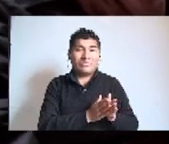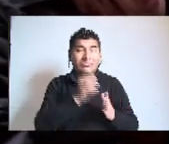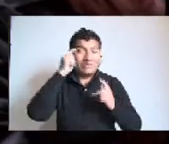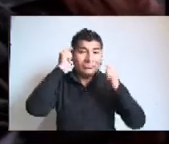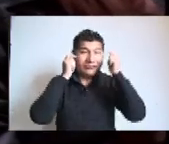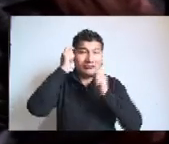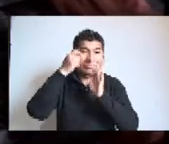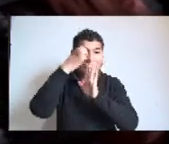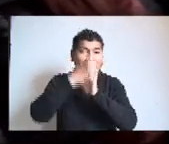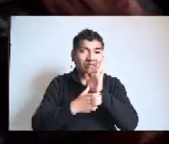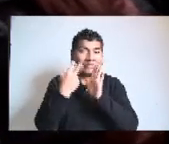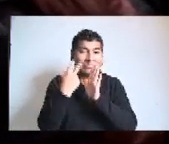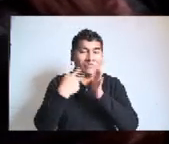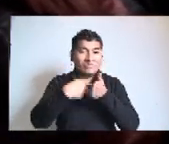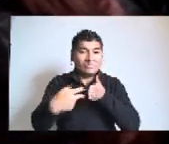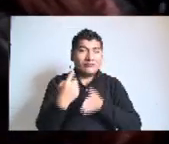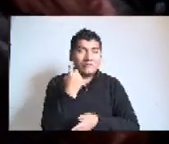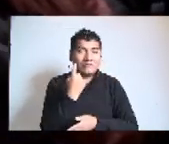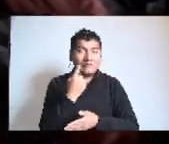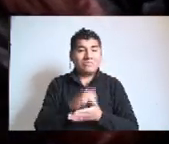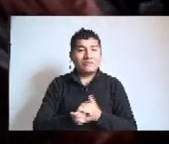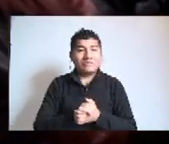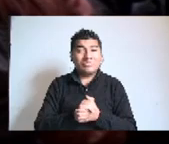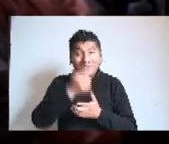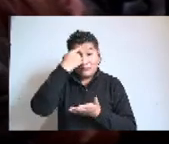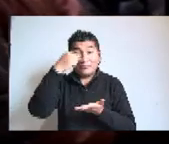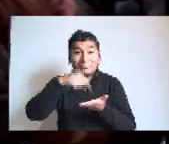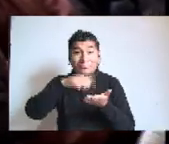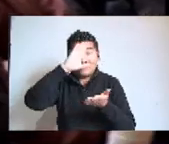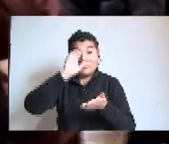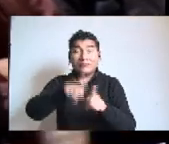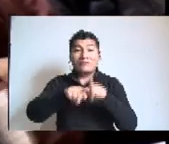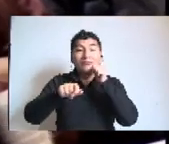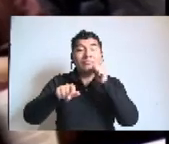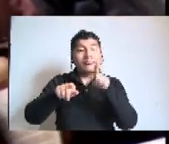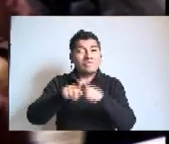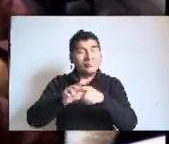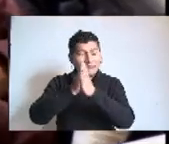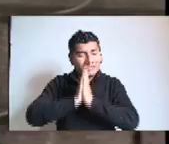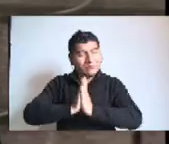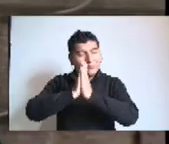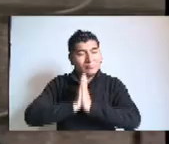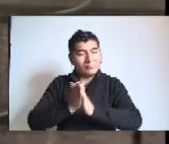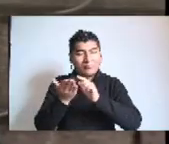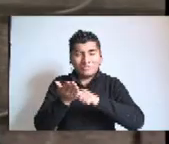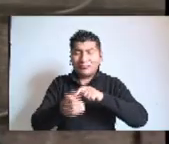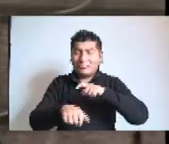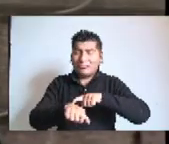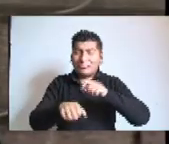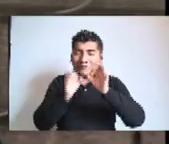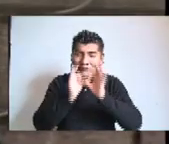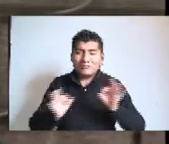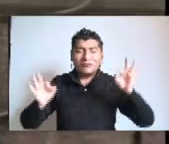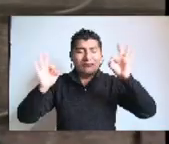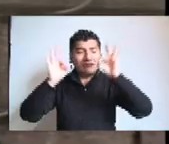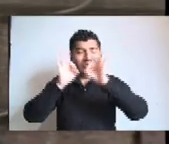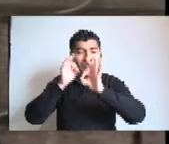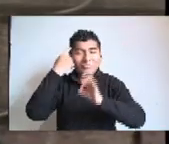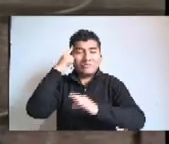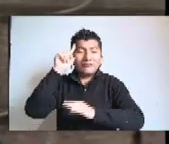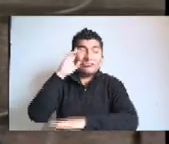Timoteo 2:1. Por eso, hermanos, oremos en este tiempo importante para